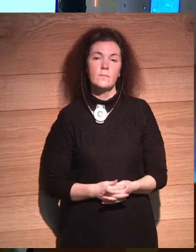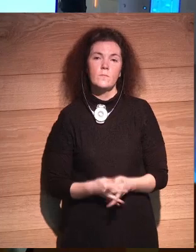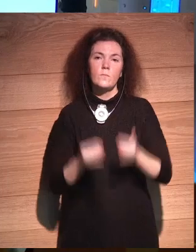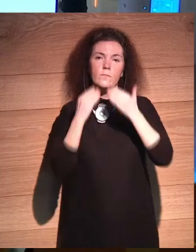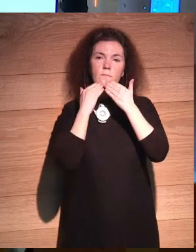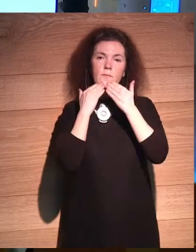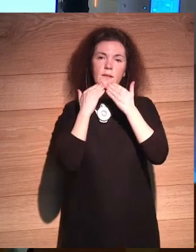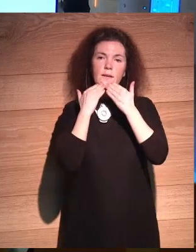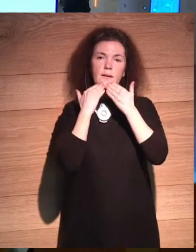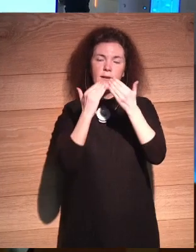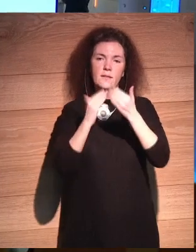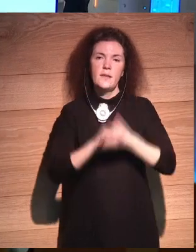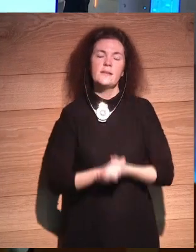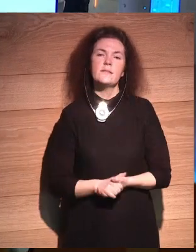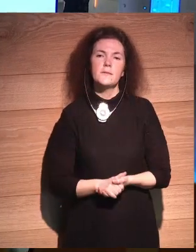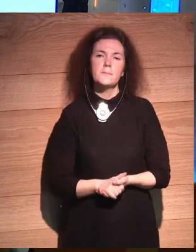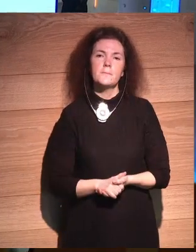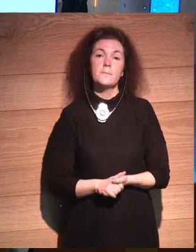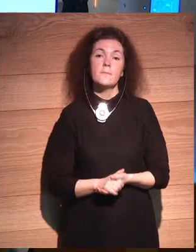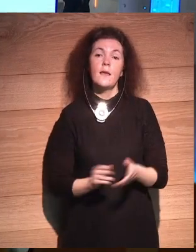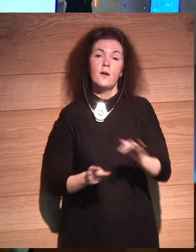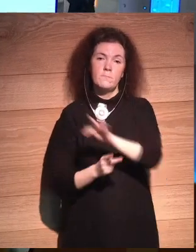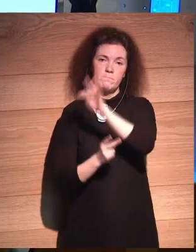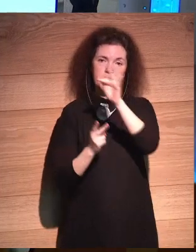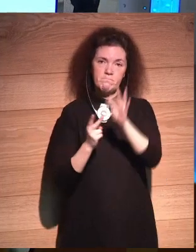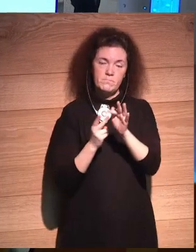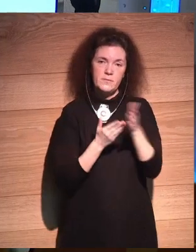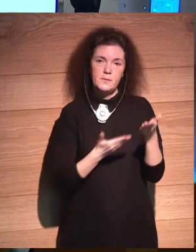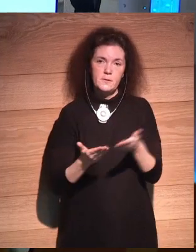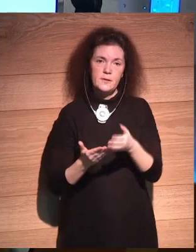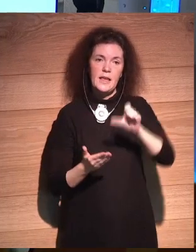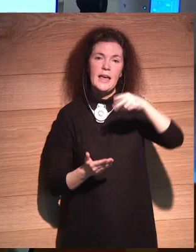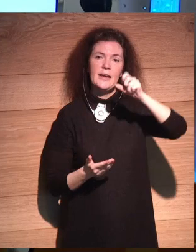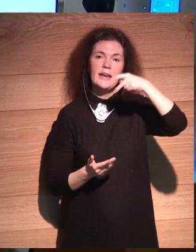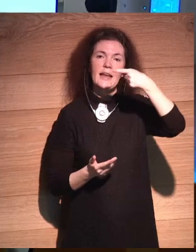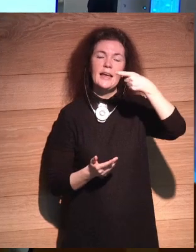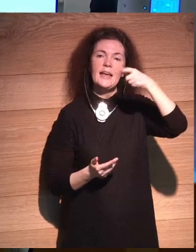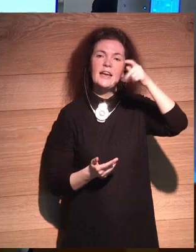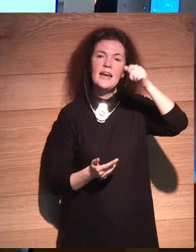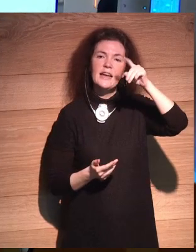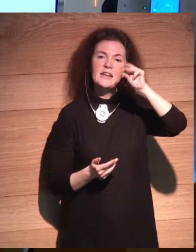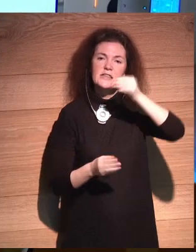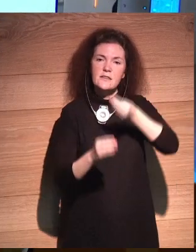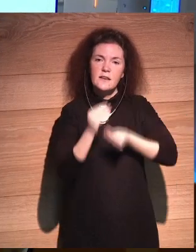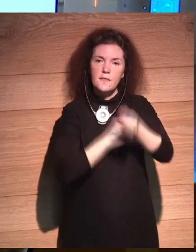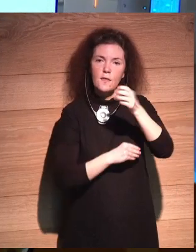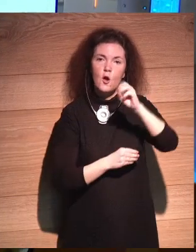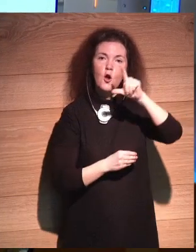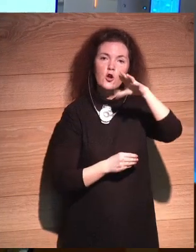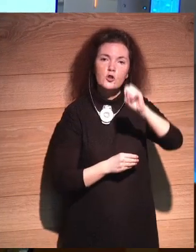Muchas gracias. El siguiente invitado es Erling Kirch, nacido en Oslo